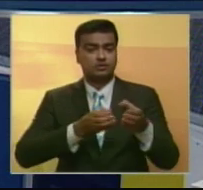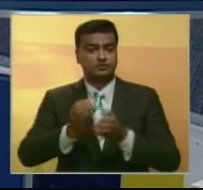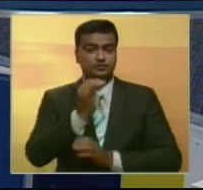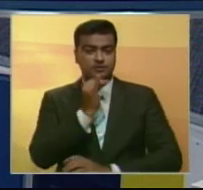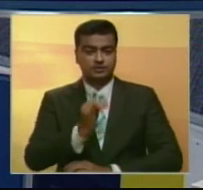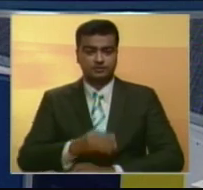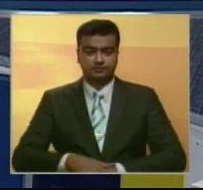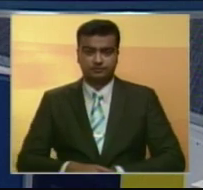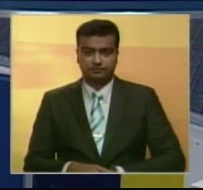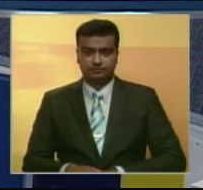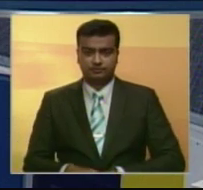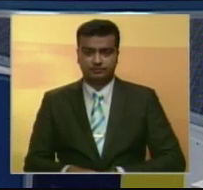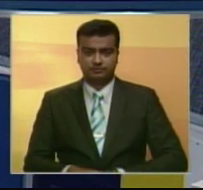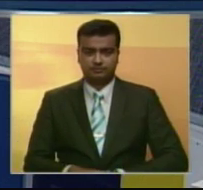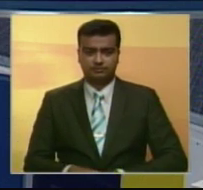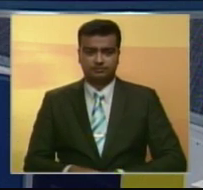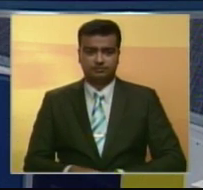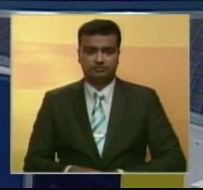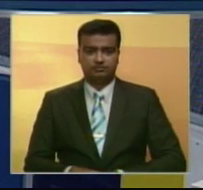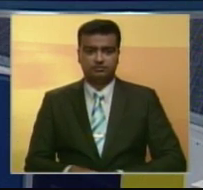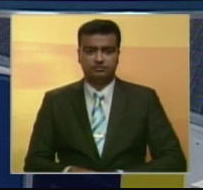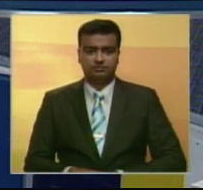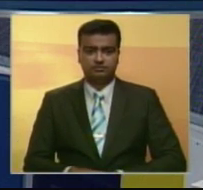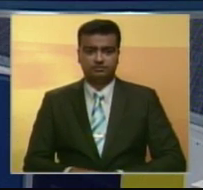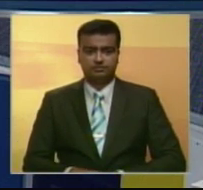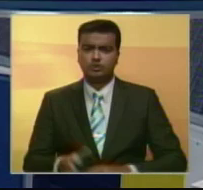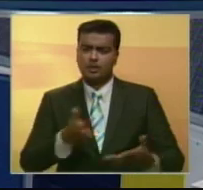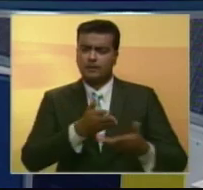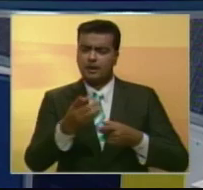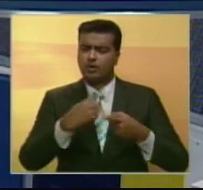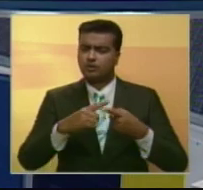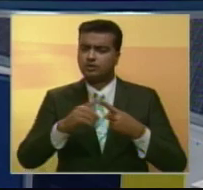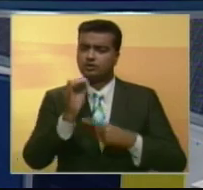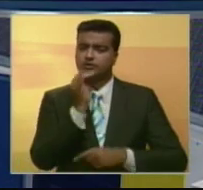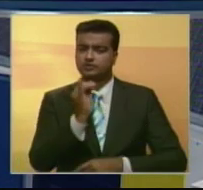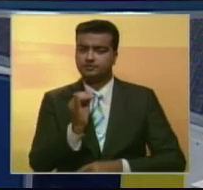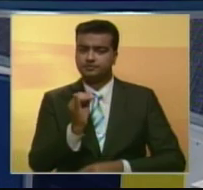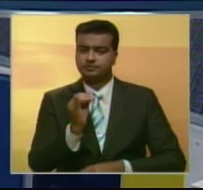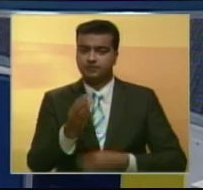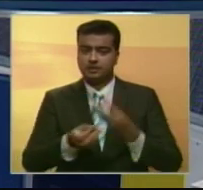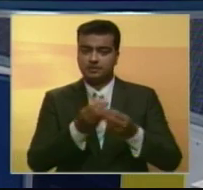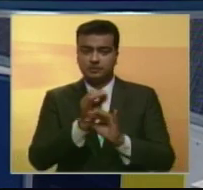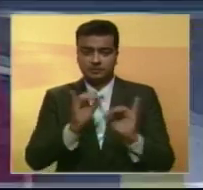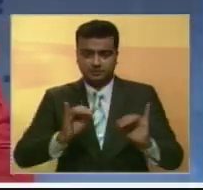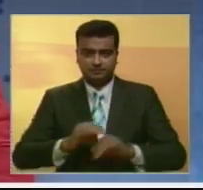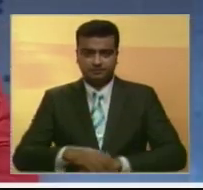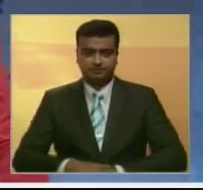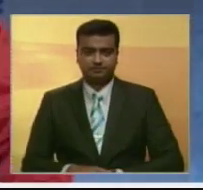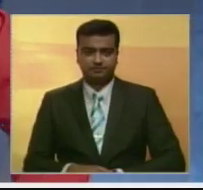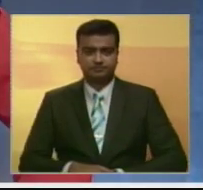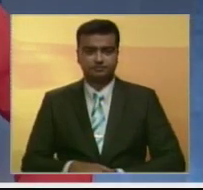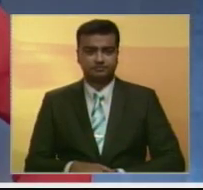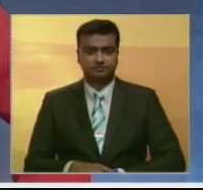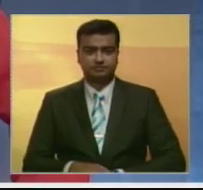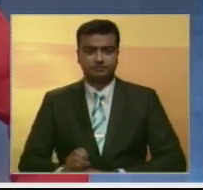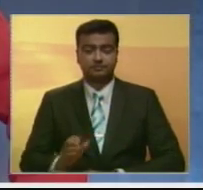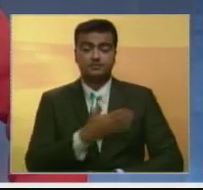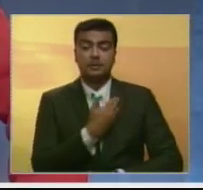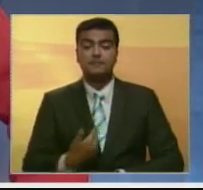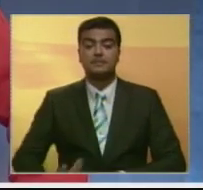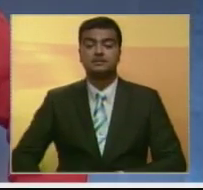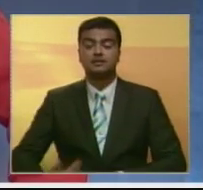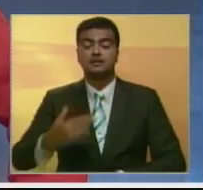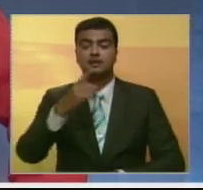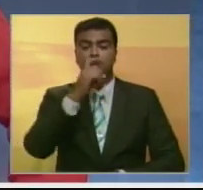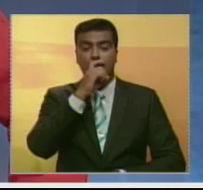través de su cuenta en Twitter. Y continuamos revisando otras noticias y lo hacemos ya. El presidente de la República,